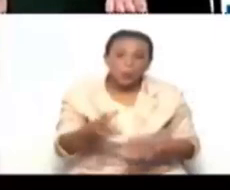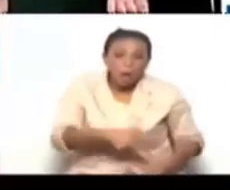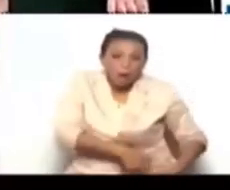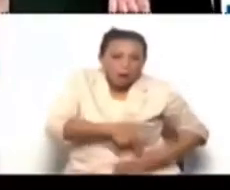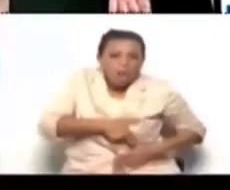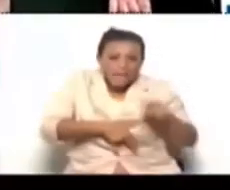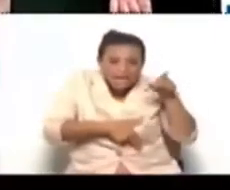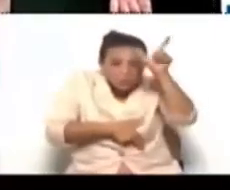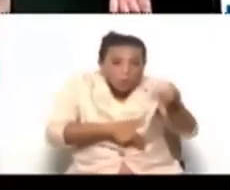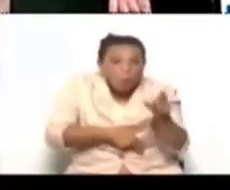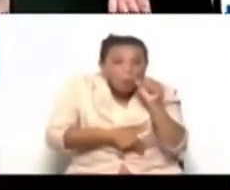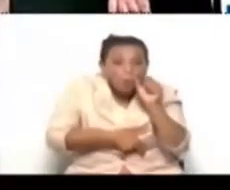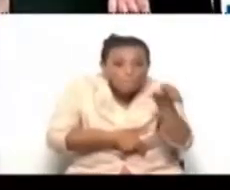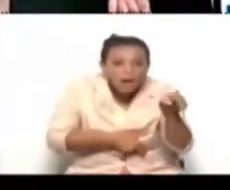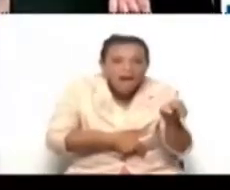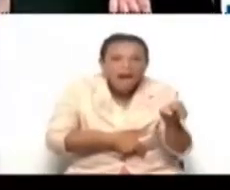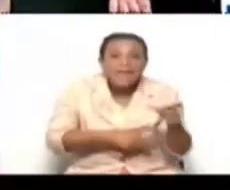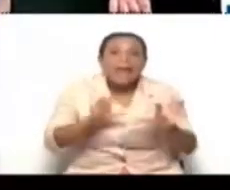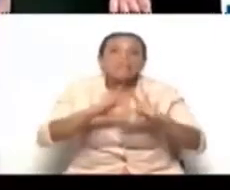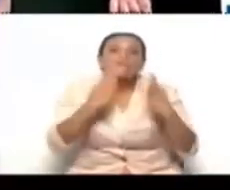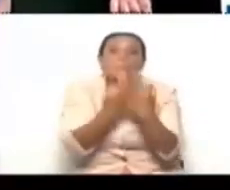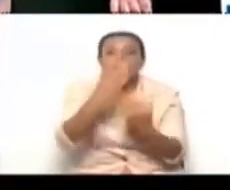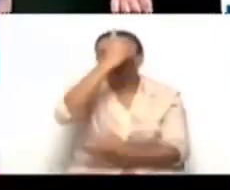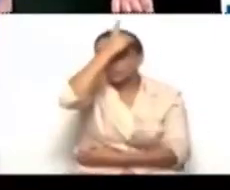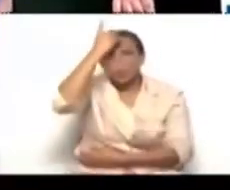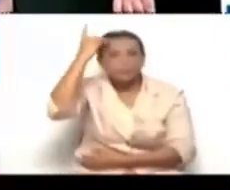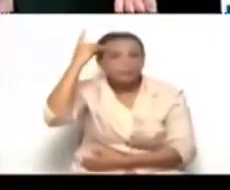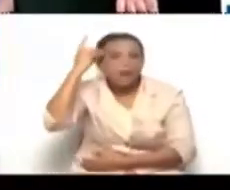milímetros, era y que familia de Diosdado.